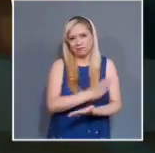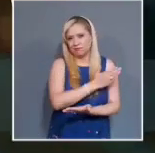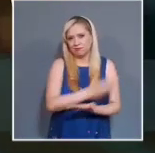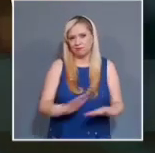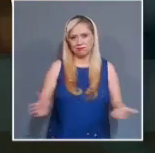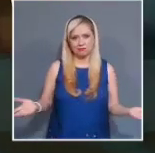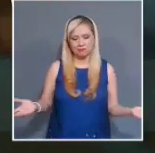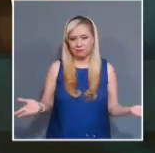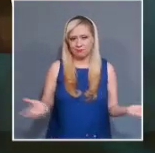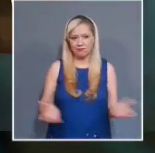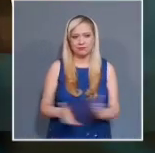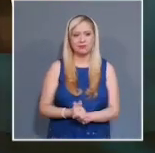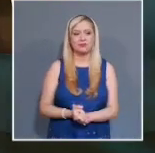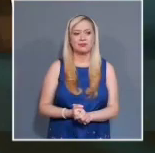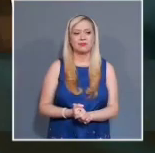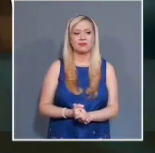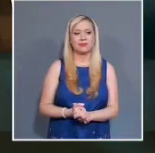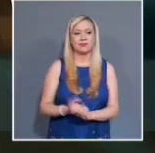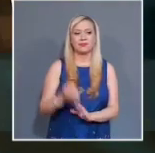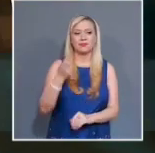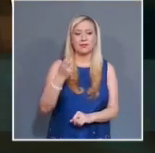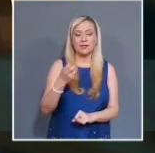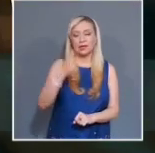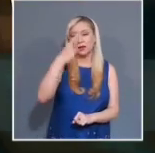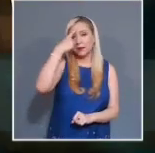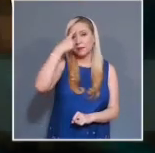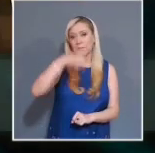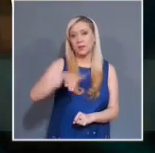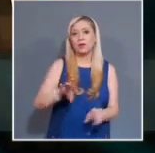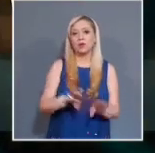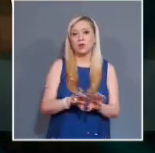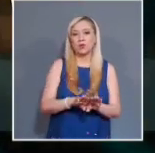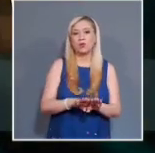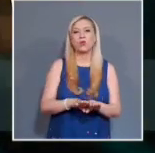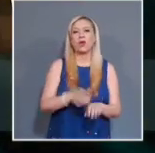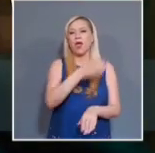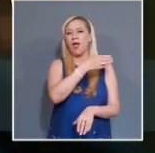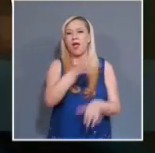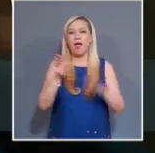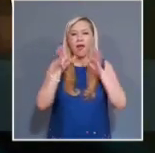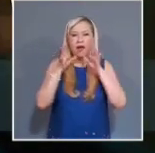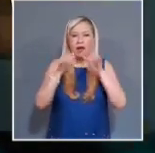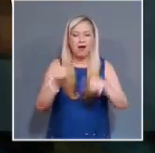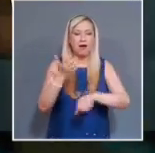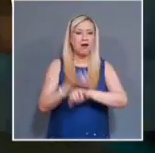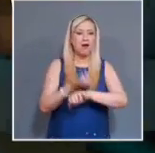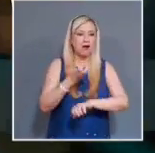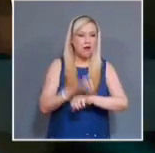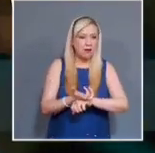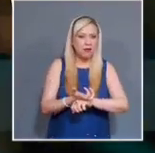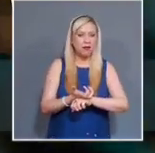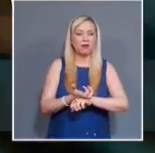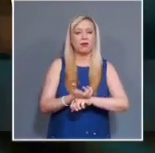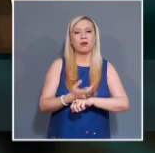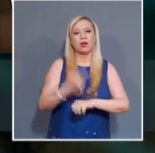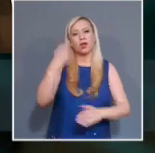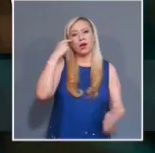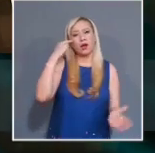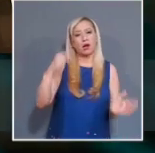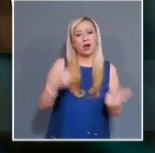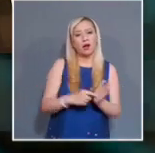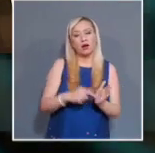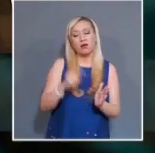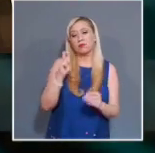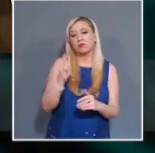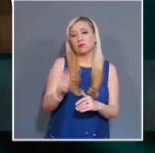largest private landowner and farm landowner in the United States. He currently has about 270,000